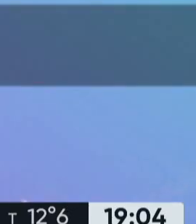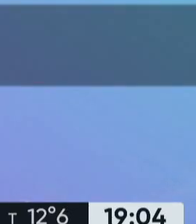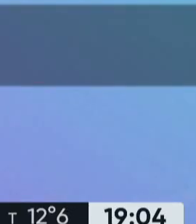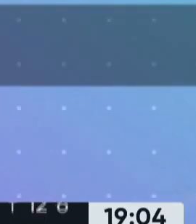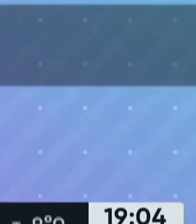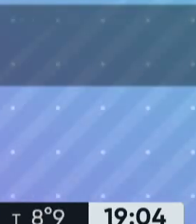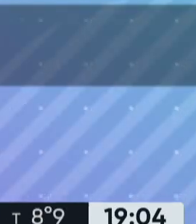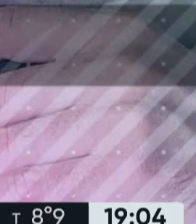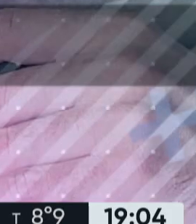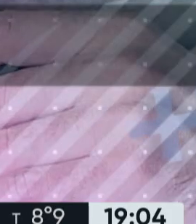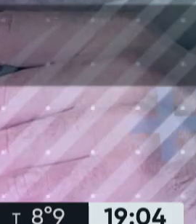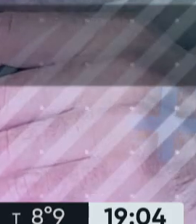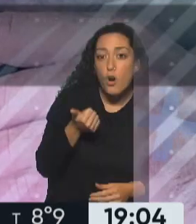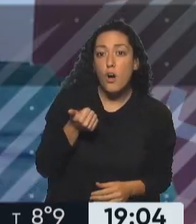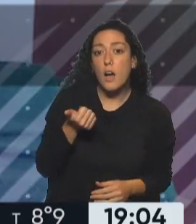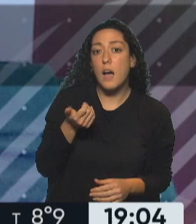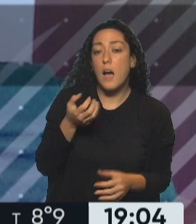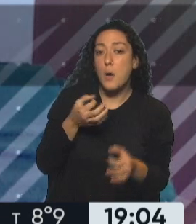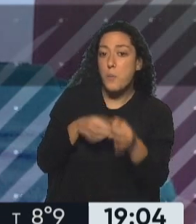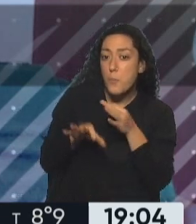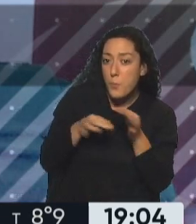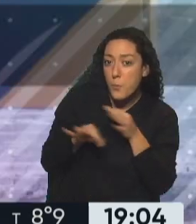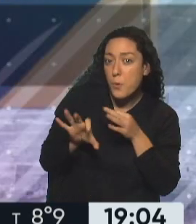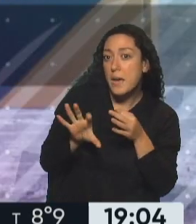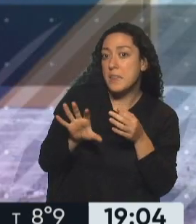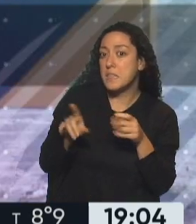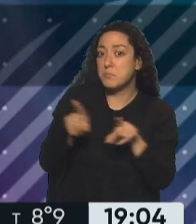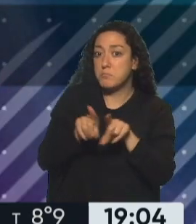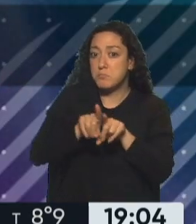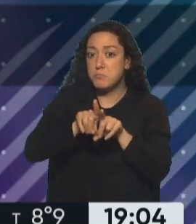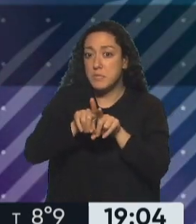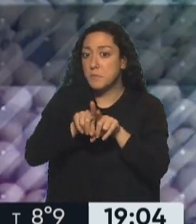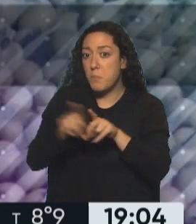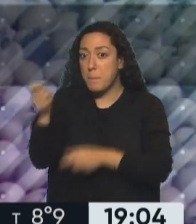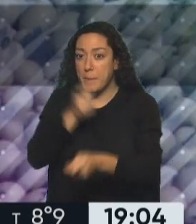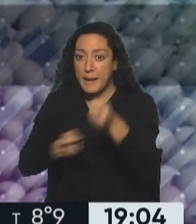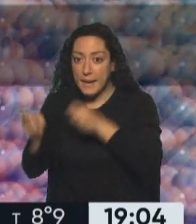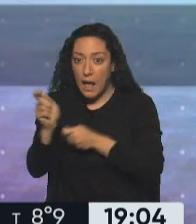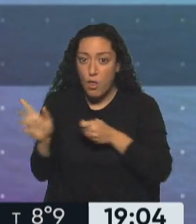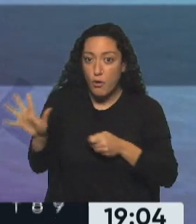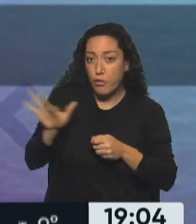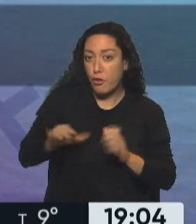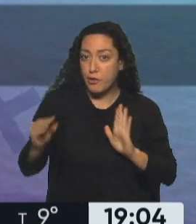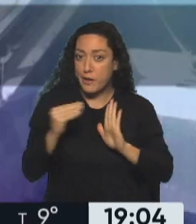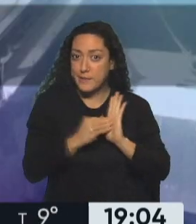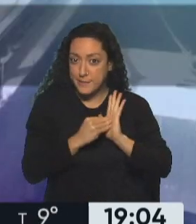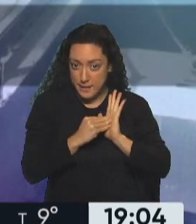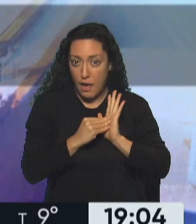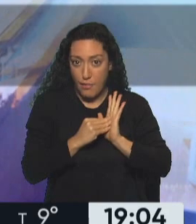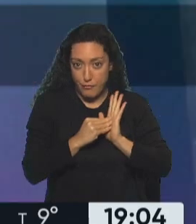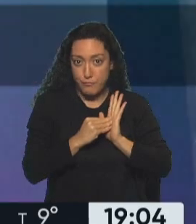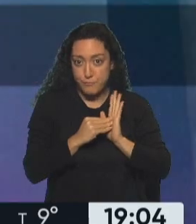la soja la sigue vendiendo al precio que registra el mercado cada